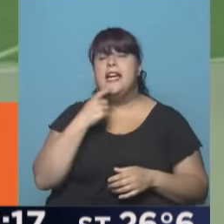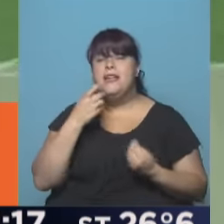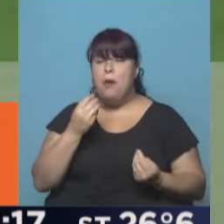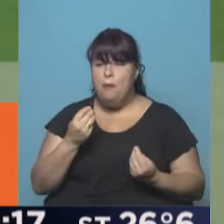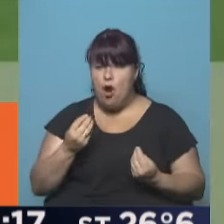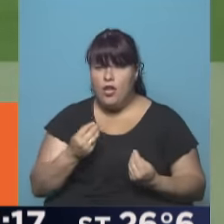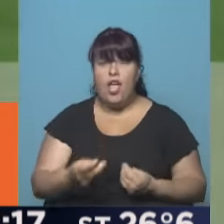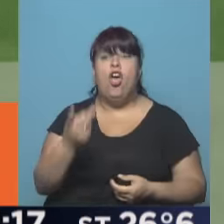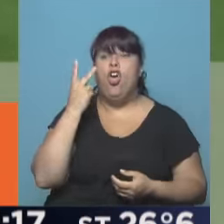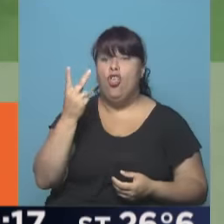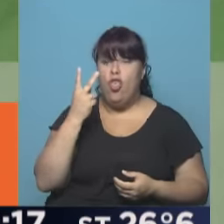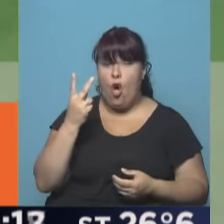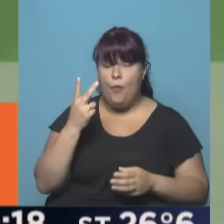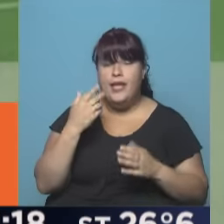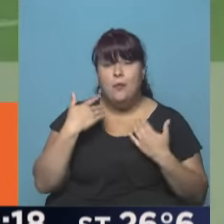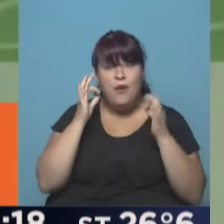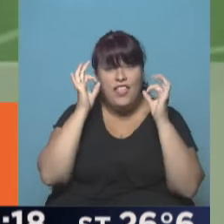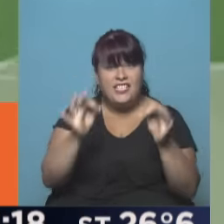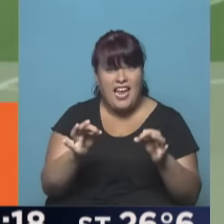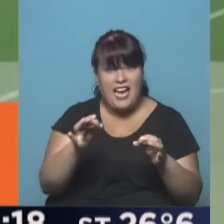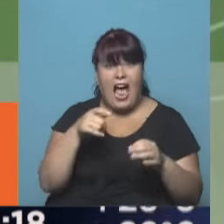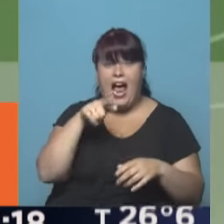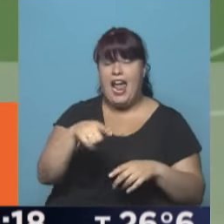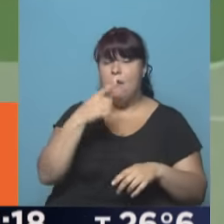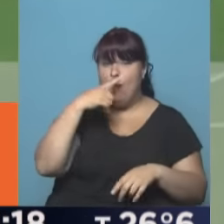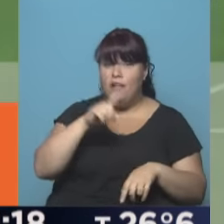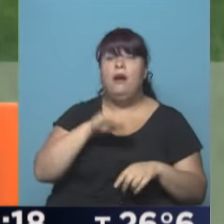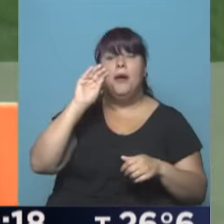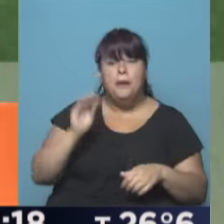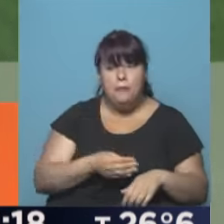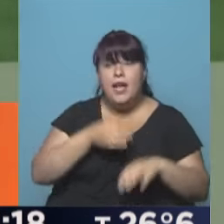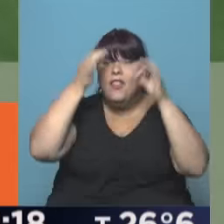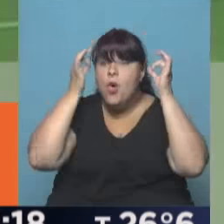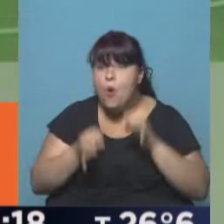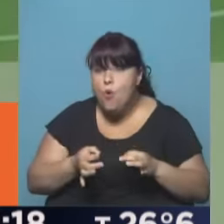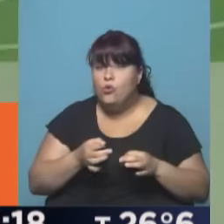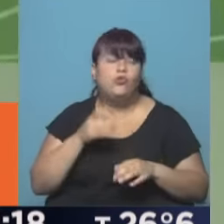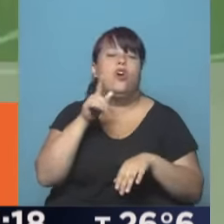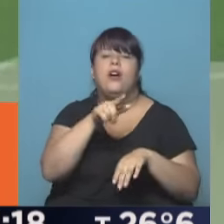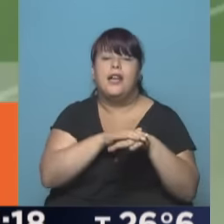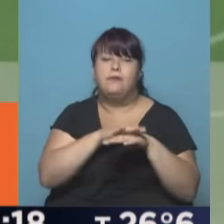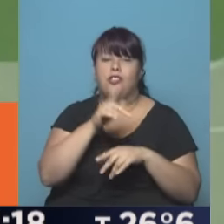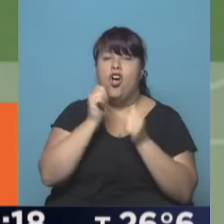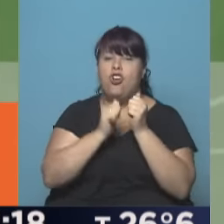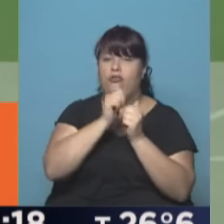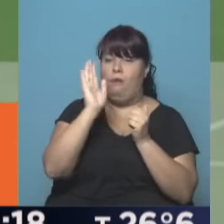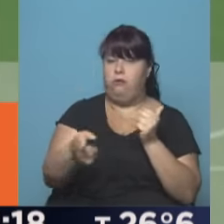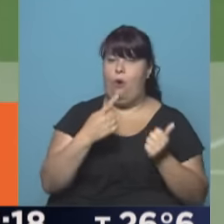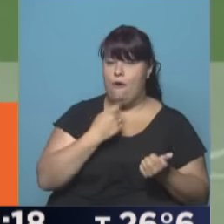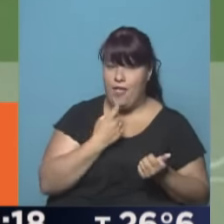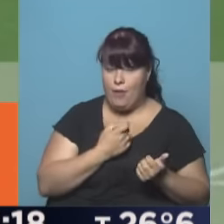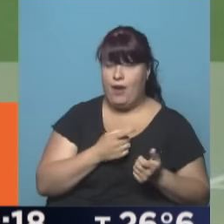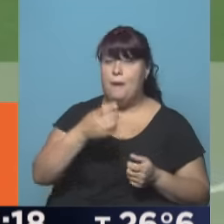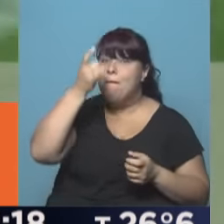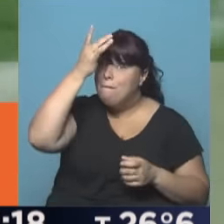suena? Porque las dos veces que pudo haber llegado a instancias decisivas perdió justamente a manos de Rosario Central